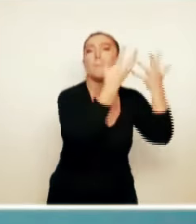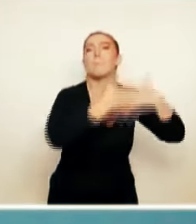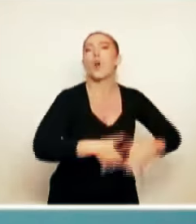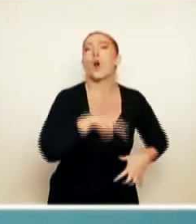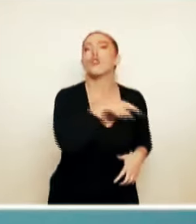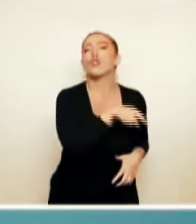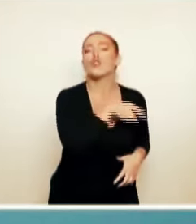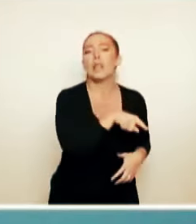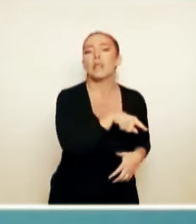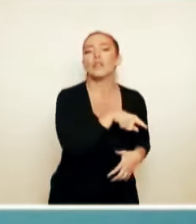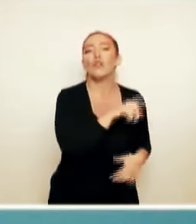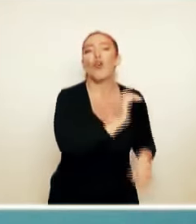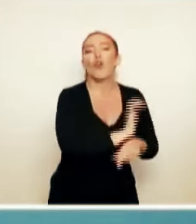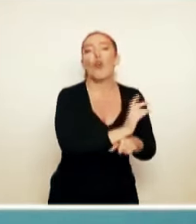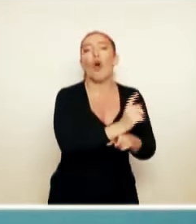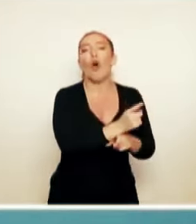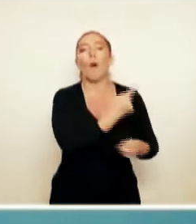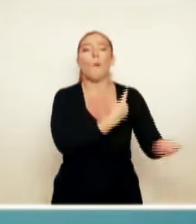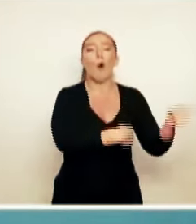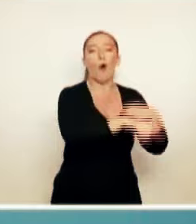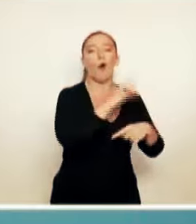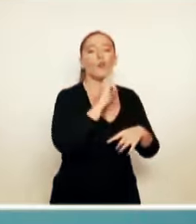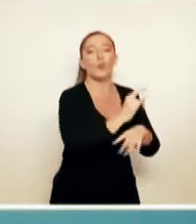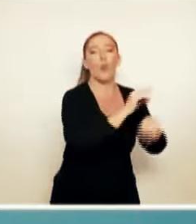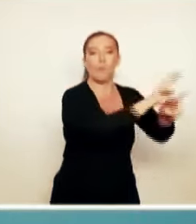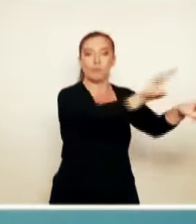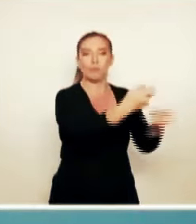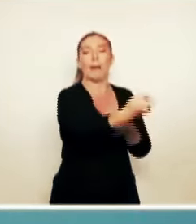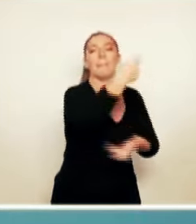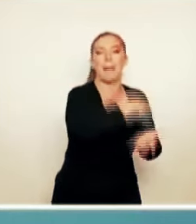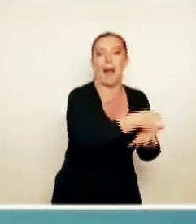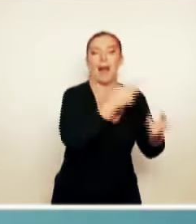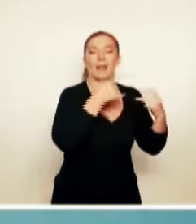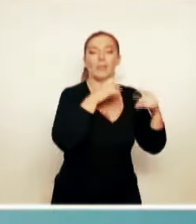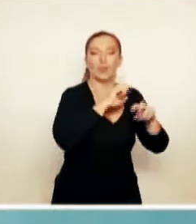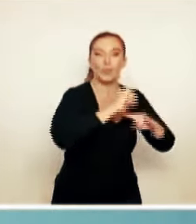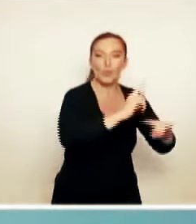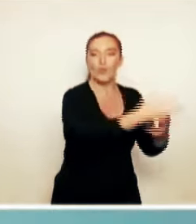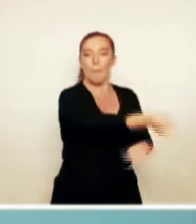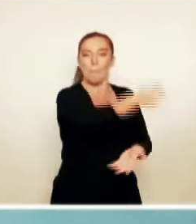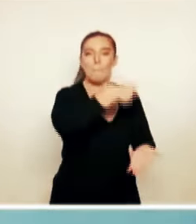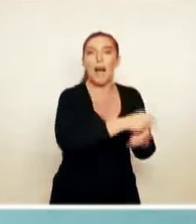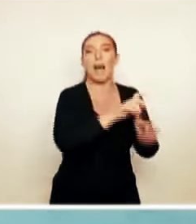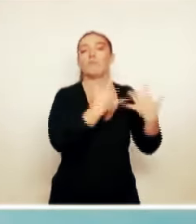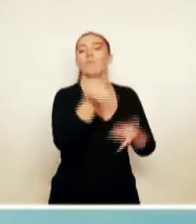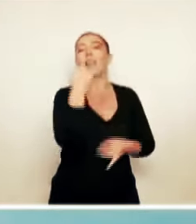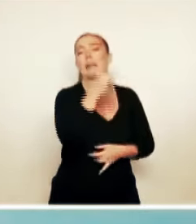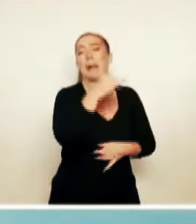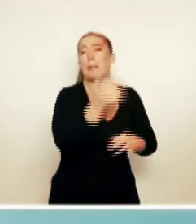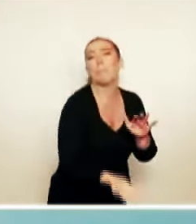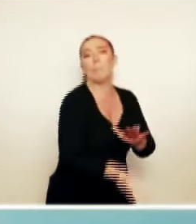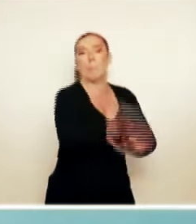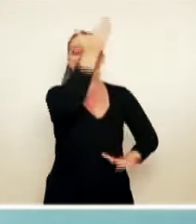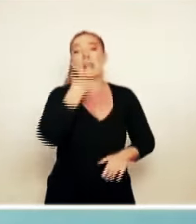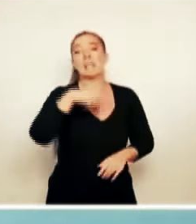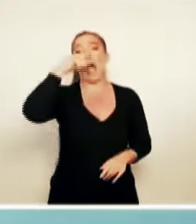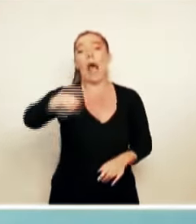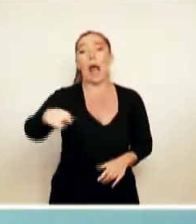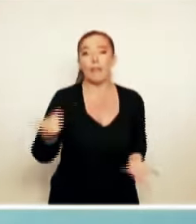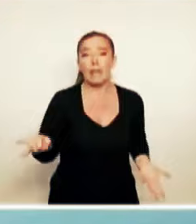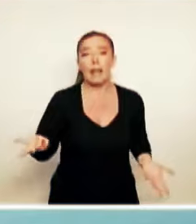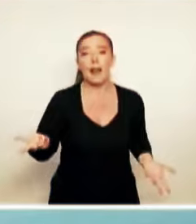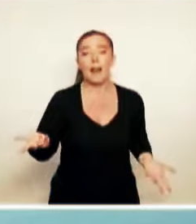que se repaga a sí mismo, con lo cual la tasa, se imaginan, es mucho más alta. Y finalmente,